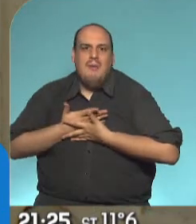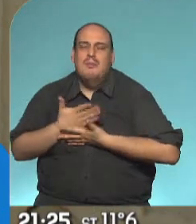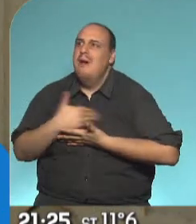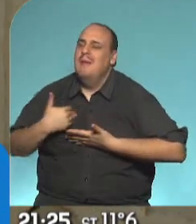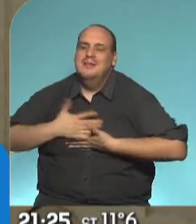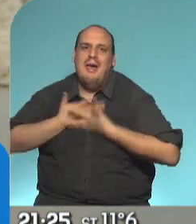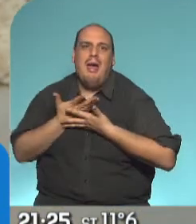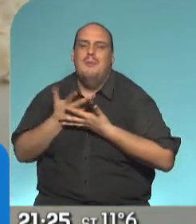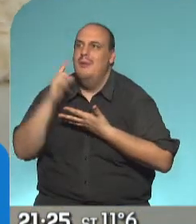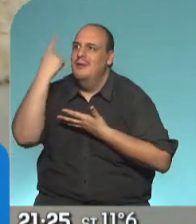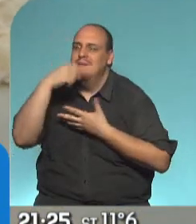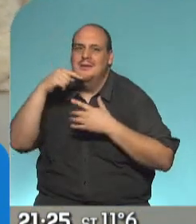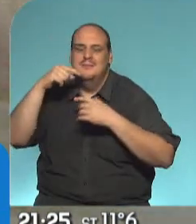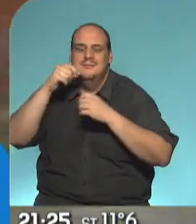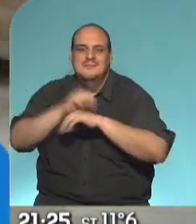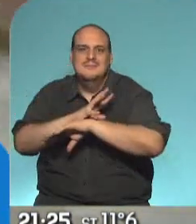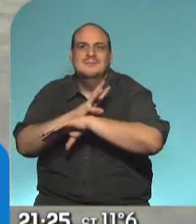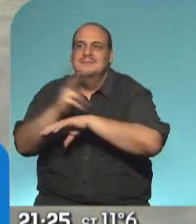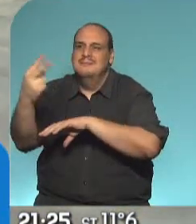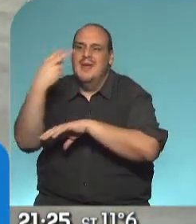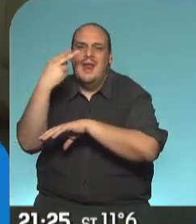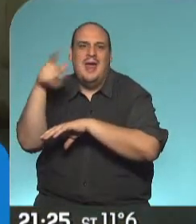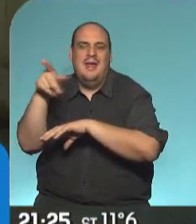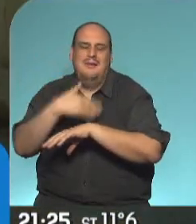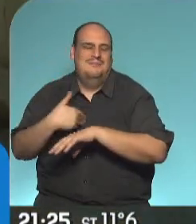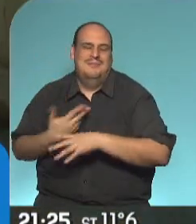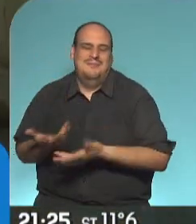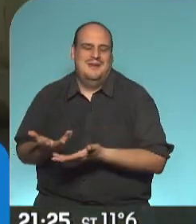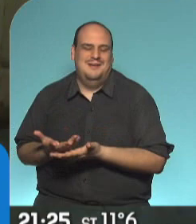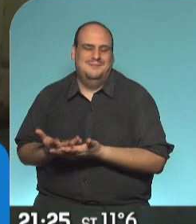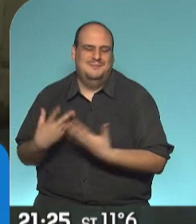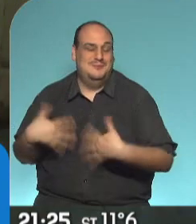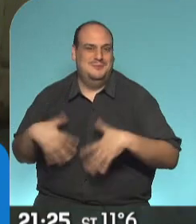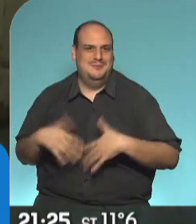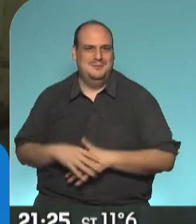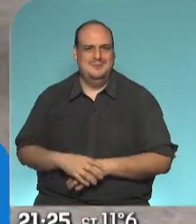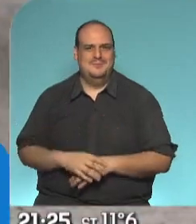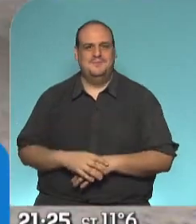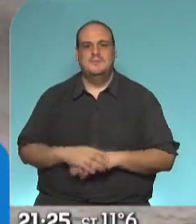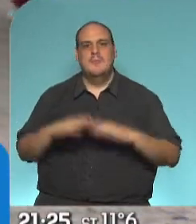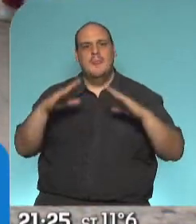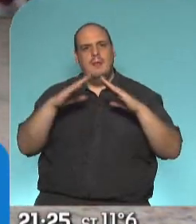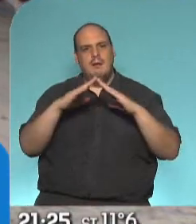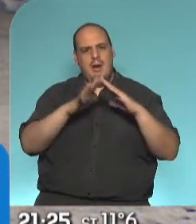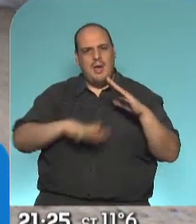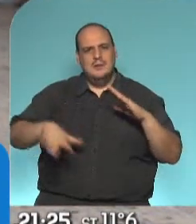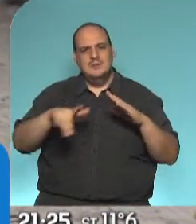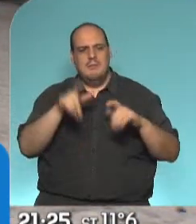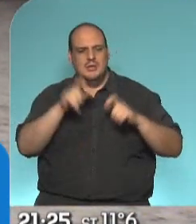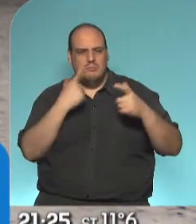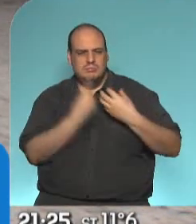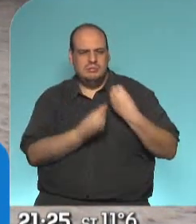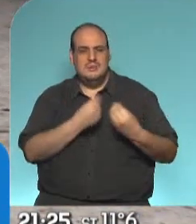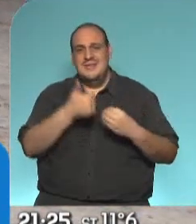y nada, ver esa mirada de la vieja que vale un montón. Esta casa abraza a 60 jóvenes que todos